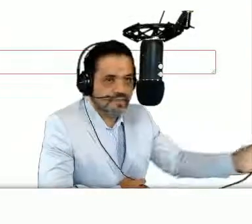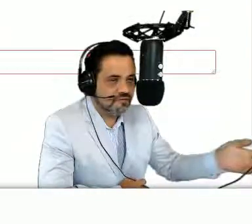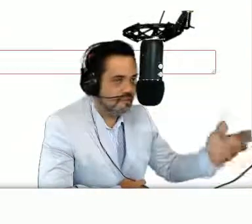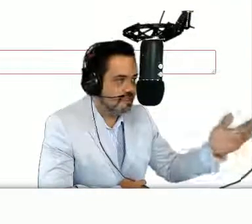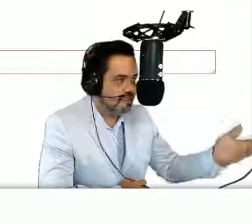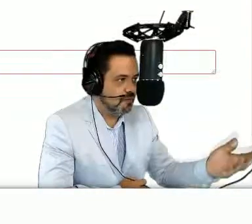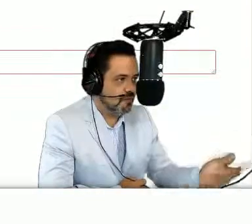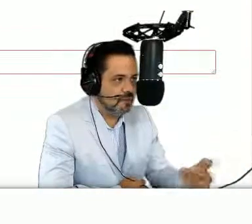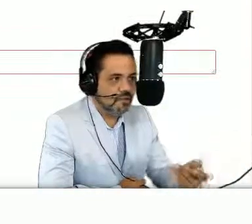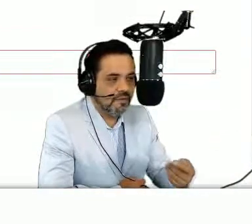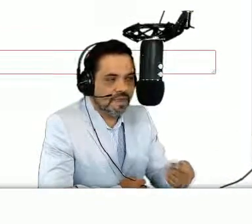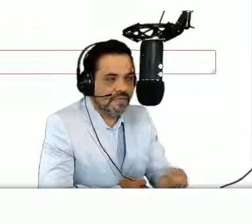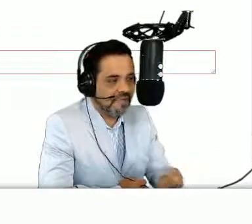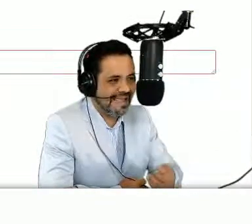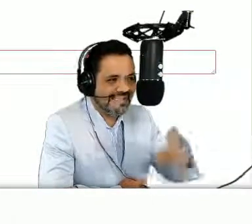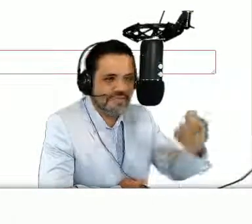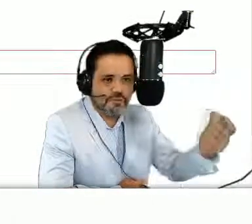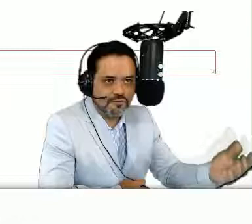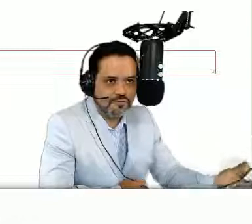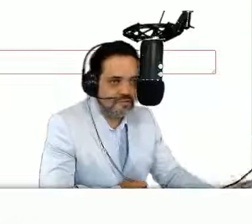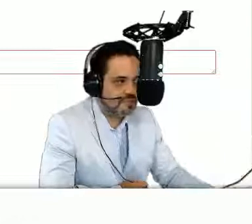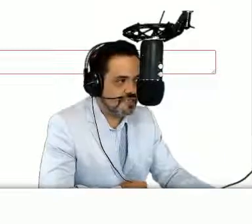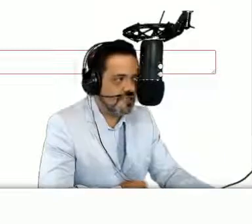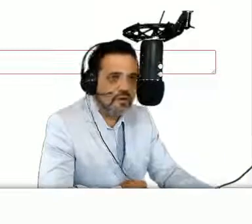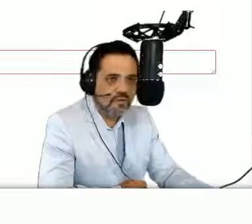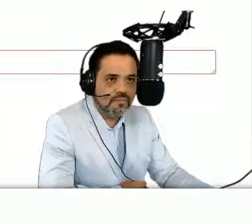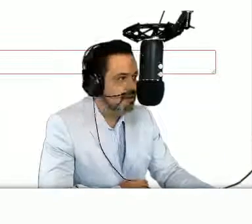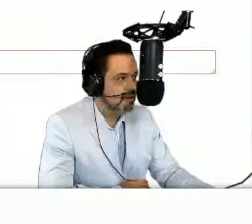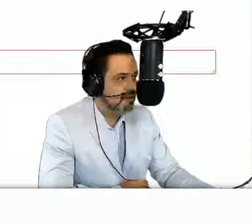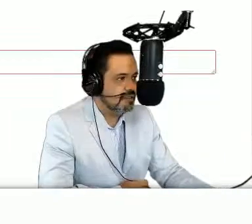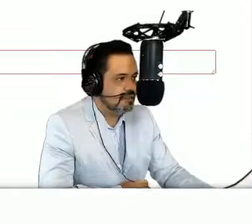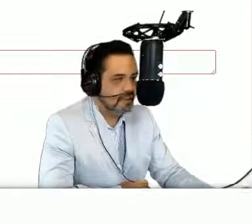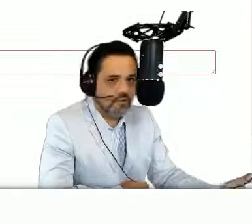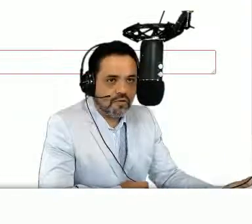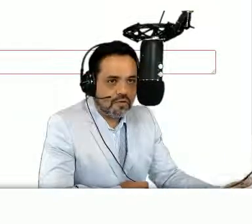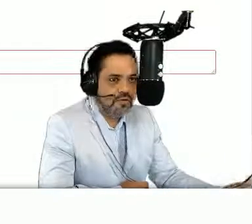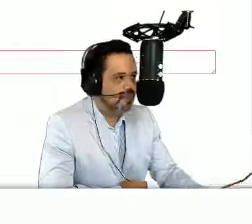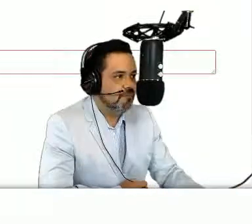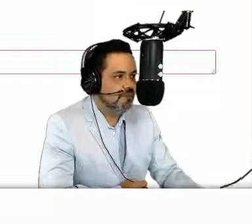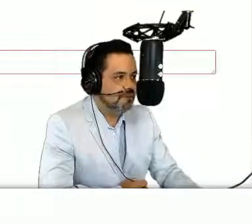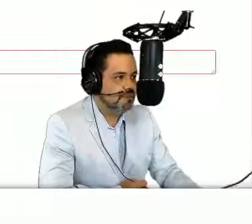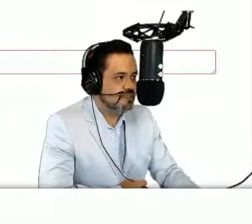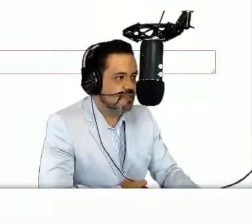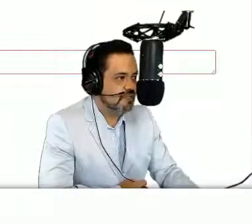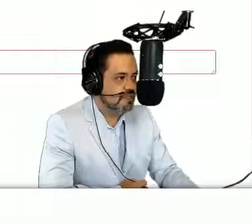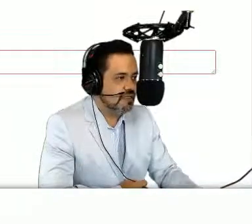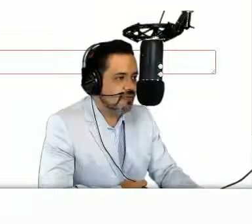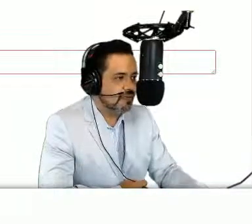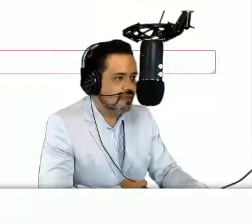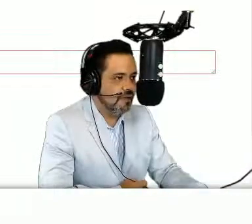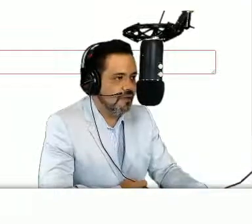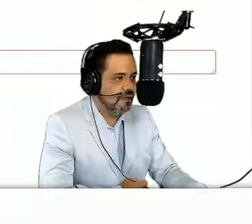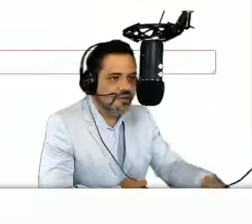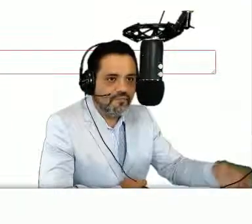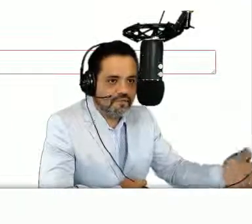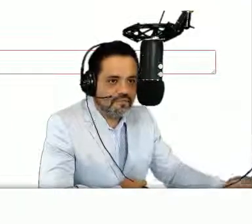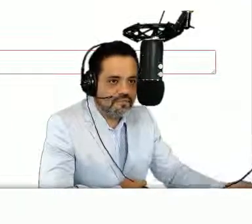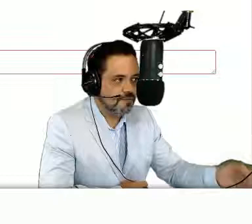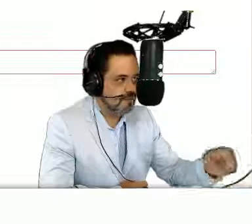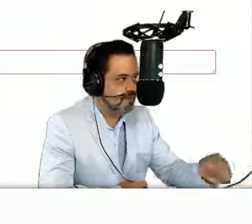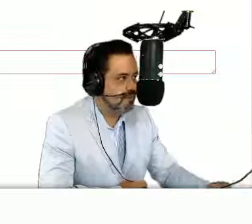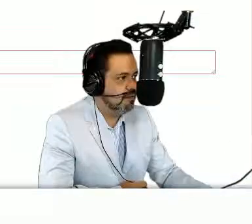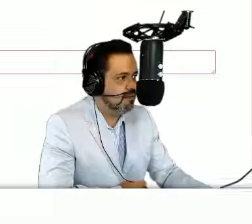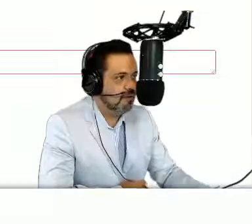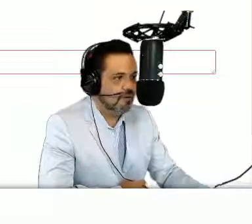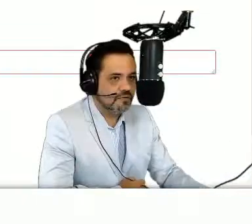este momento estoy utilizando, por ejemplo, un navegador que casi todos usamos, que es el Chrome de Google. Pero si están utilizando el Firefox,